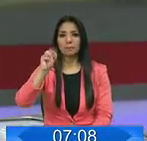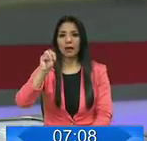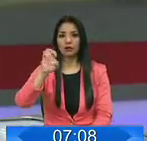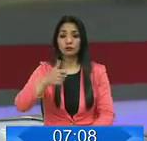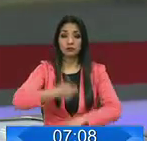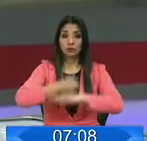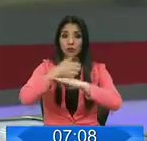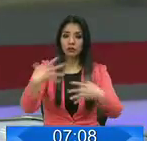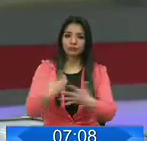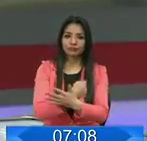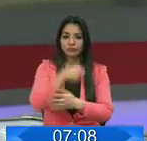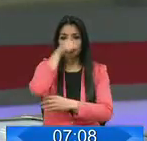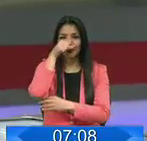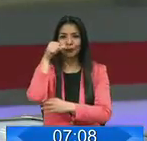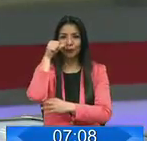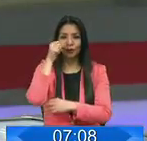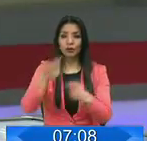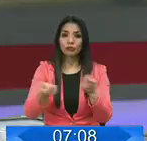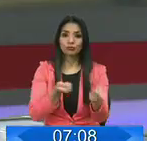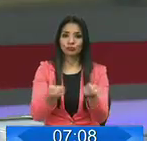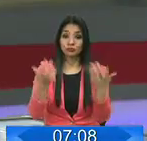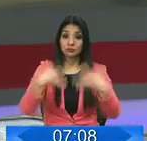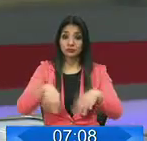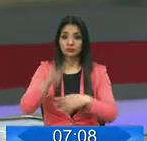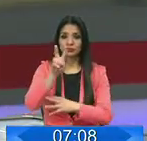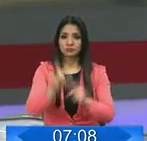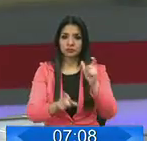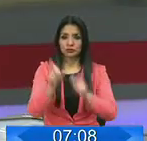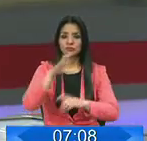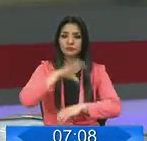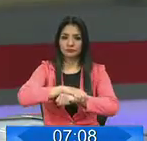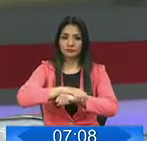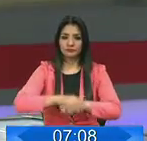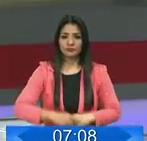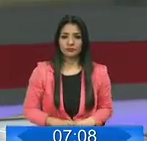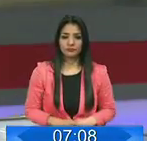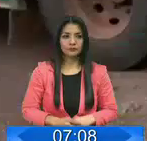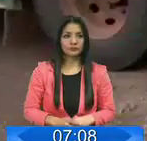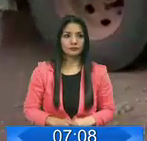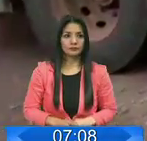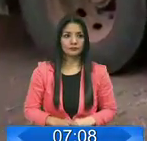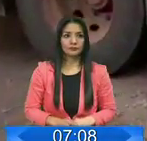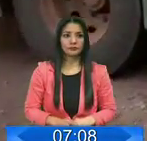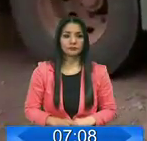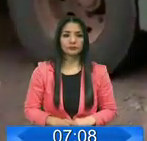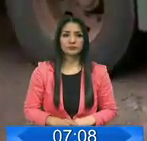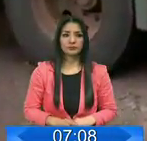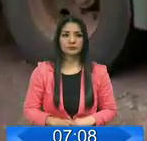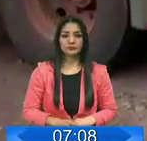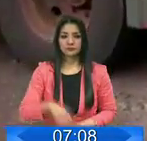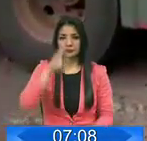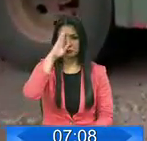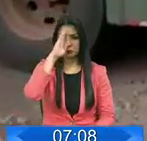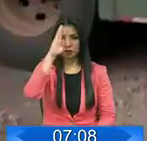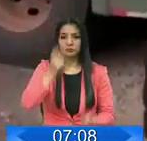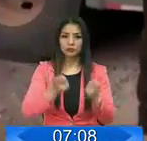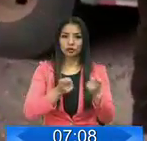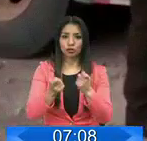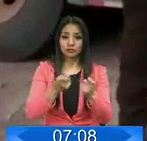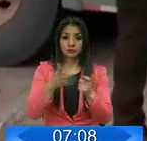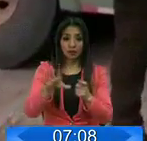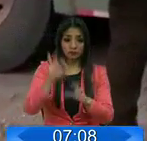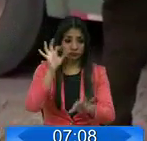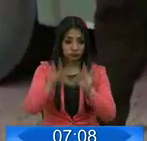droga. Tras un operativo, dos personas fueron detenidas. Veamos. La unidad de control integrado localizó 14 paquetes de